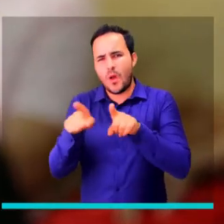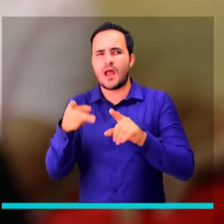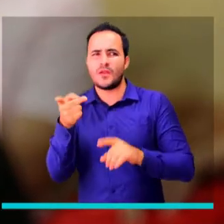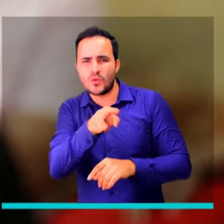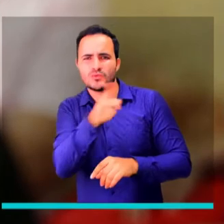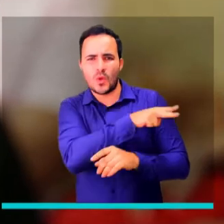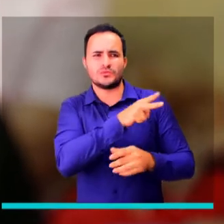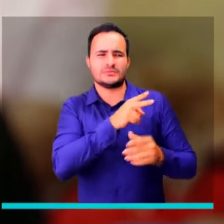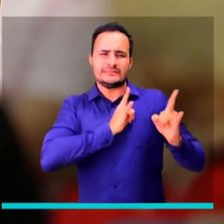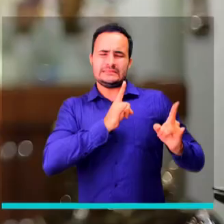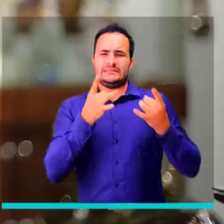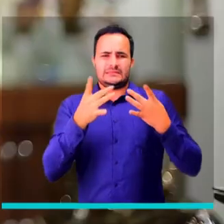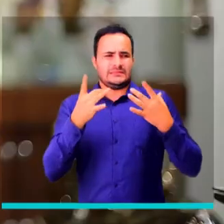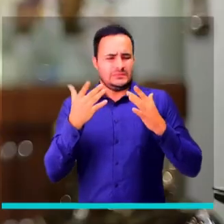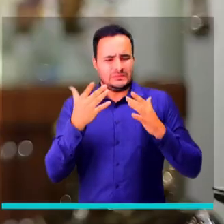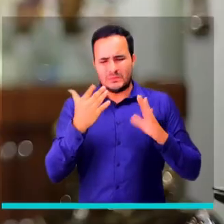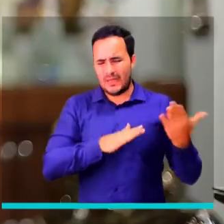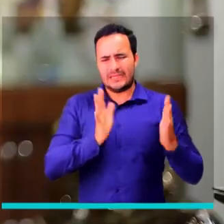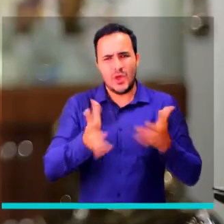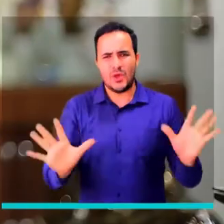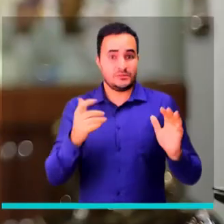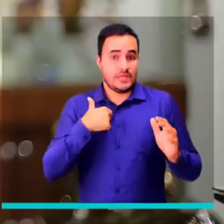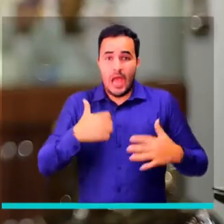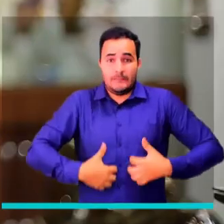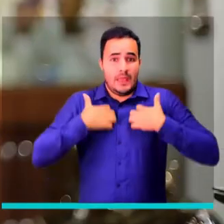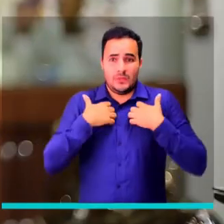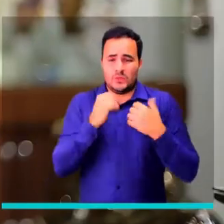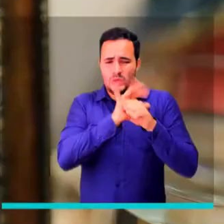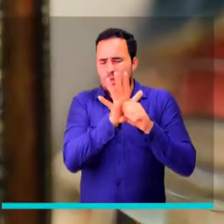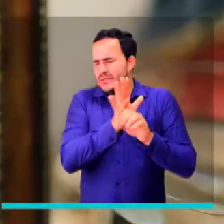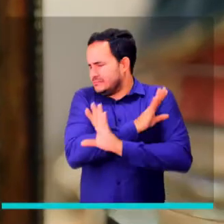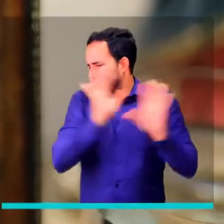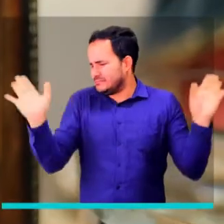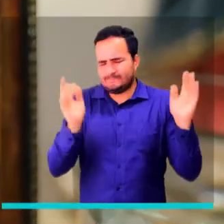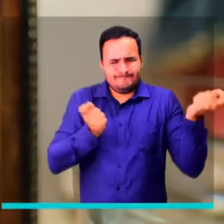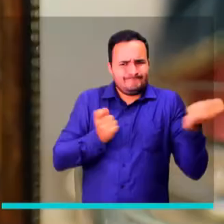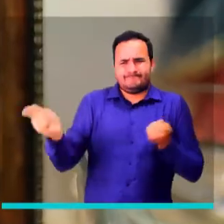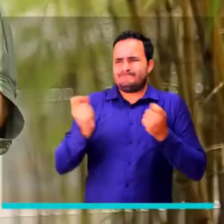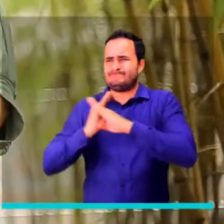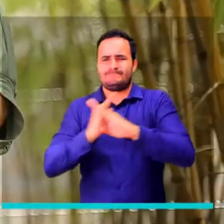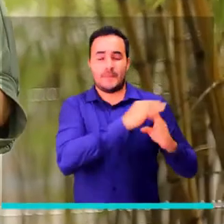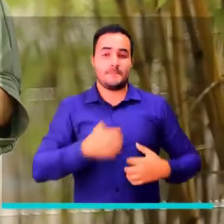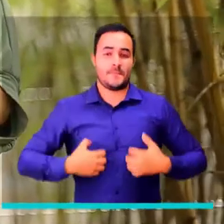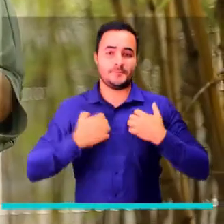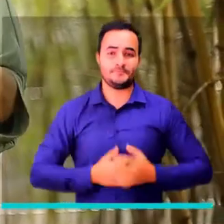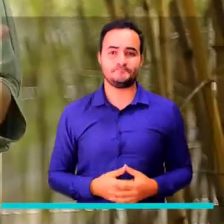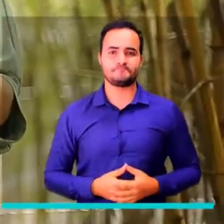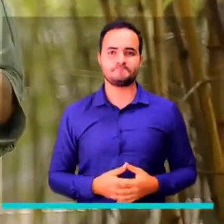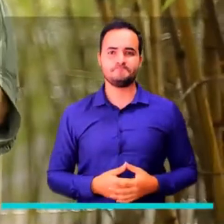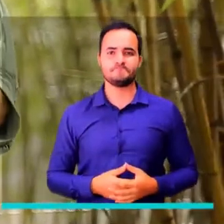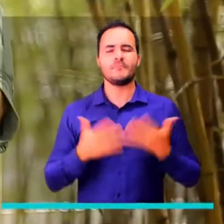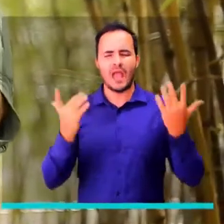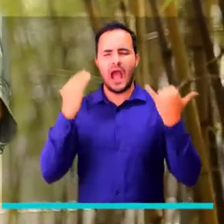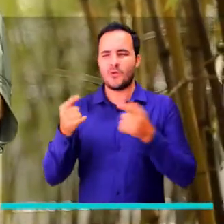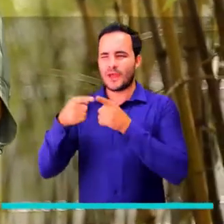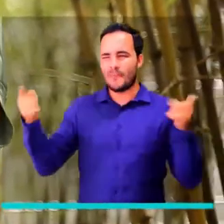cercanas y que nos han dolido mucho, estamos paniqueados. Ahora sí sentimos el miedo verdadero del COVID. Es tiempo de conocer otros